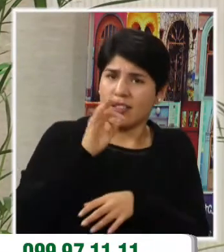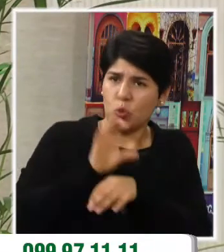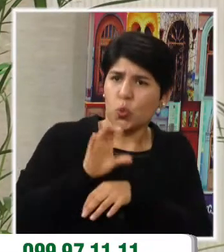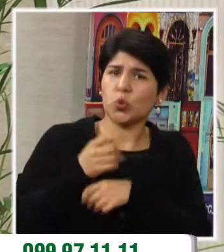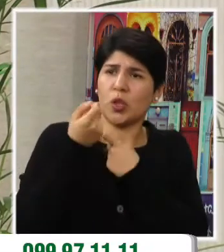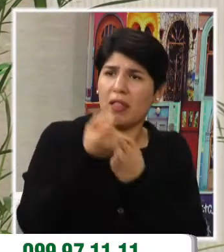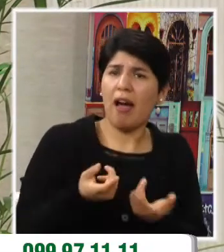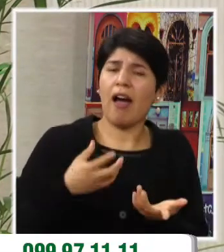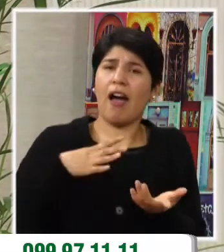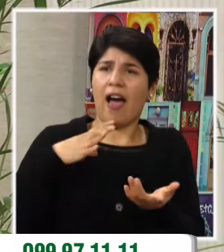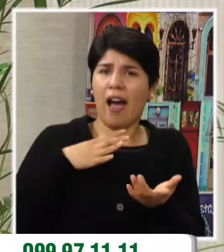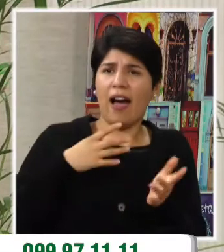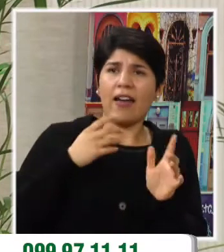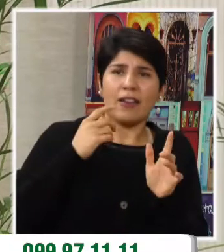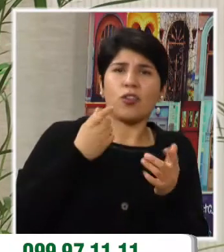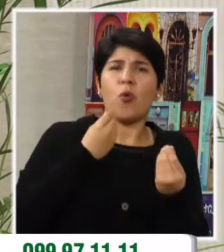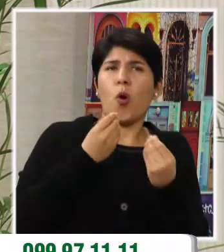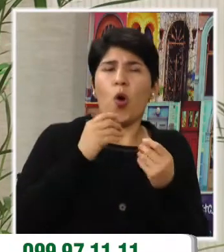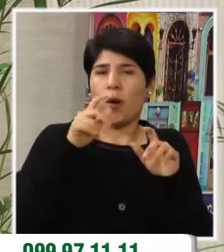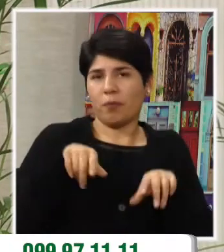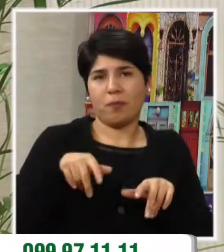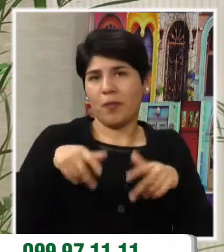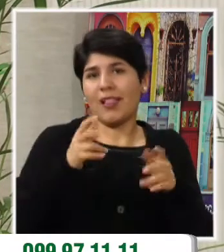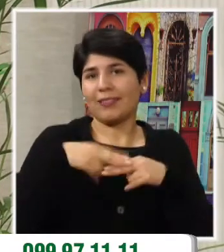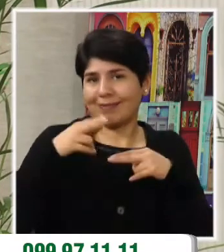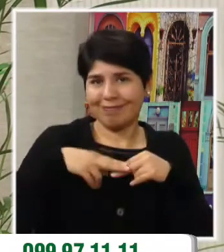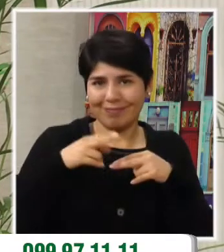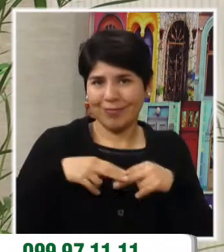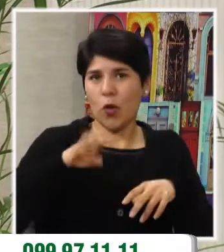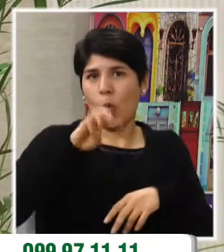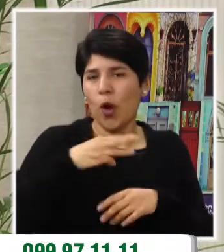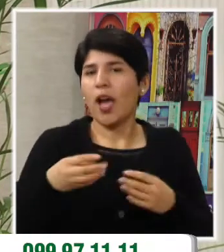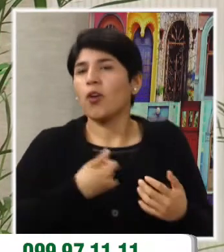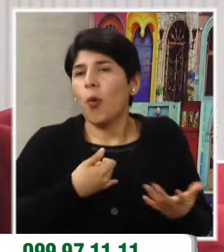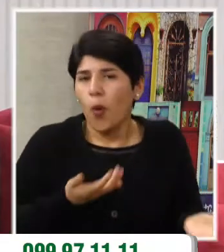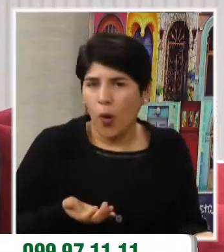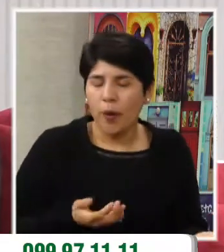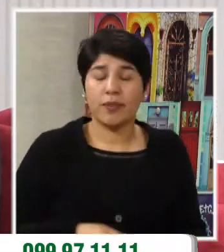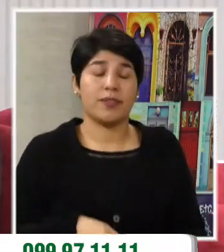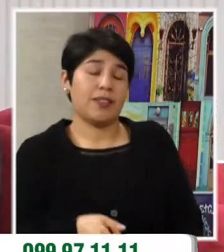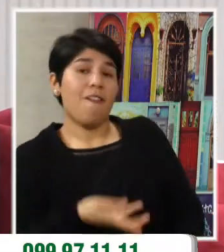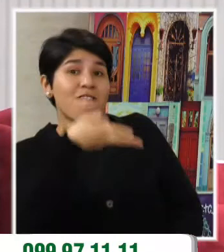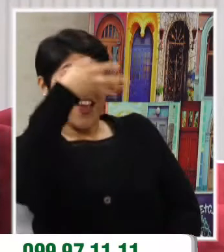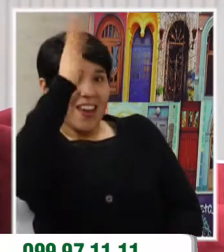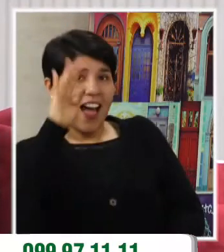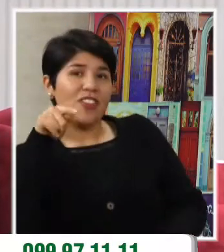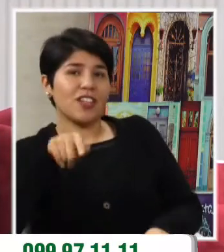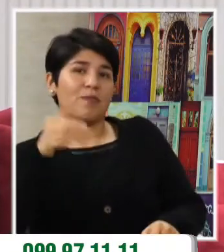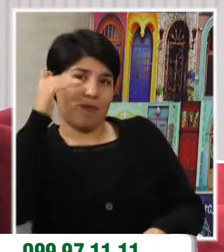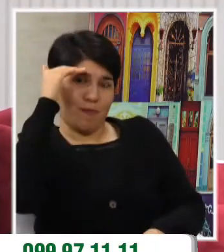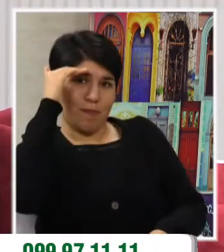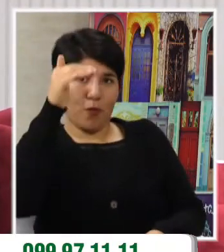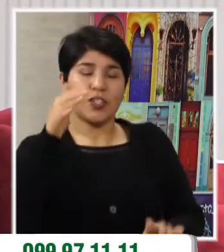si en este caso con a distancia como como respuesta recibieron y bueno fernando suárez que es el docente que tenemos